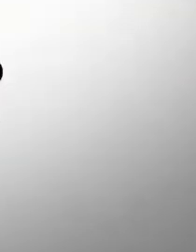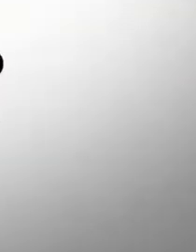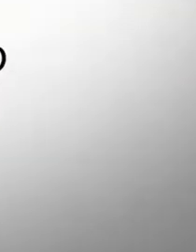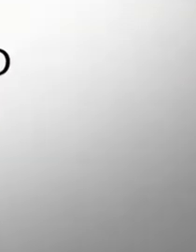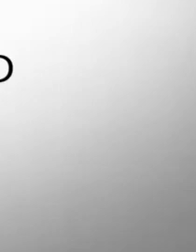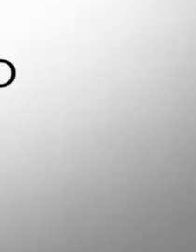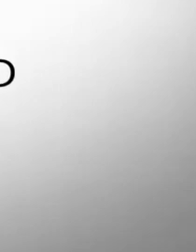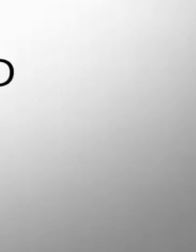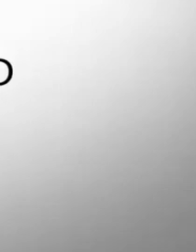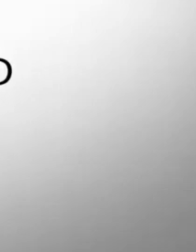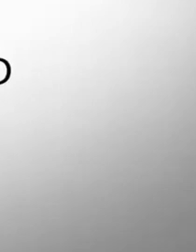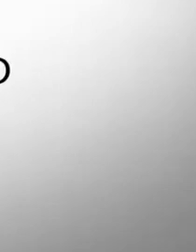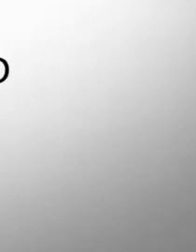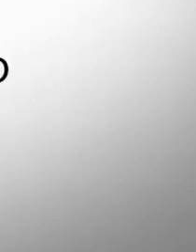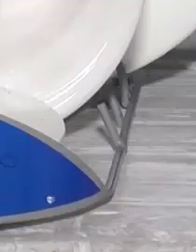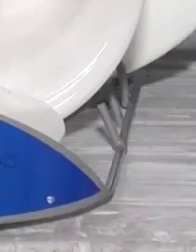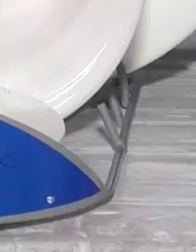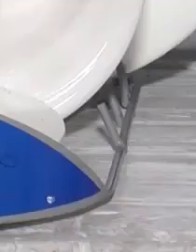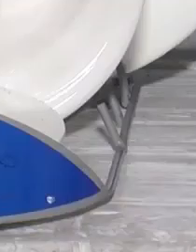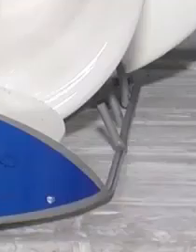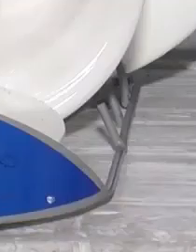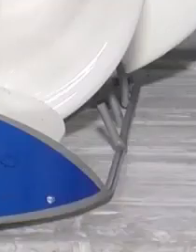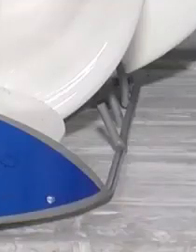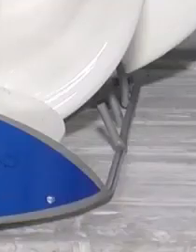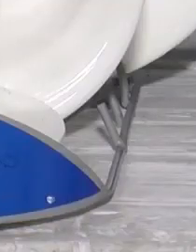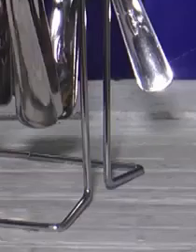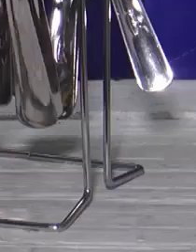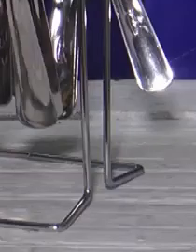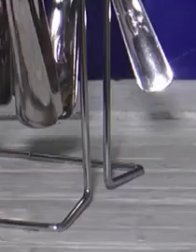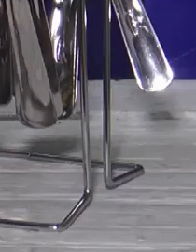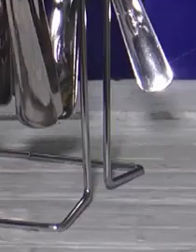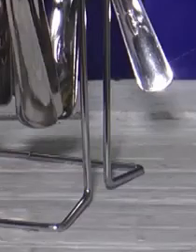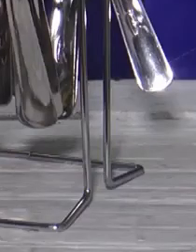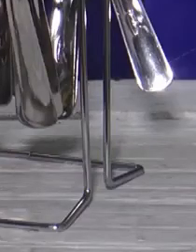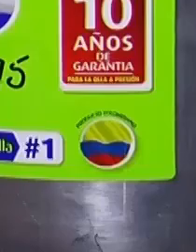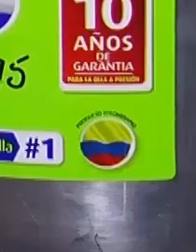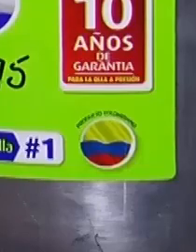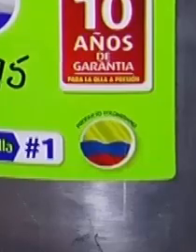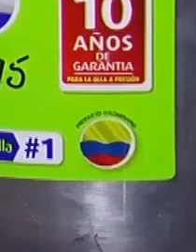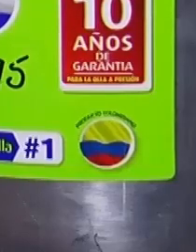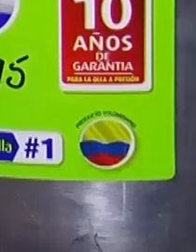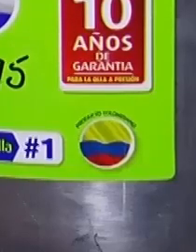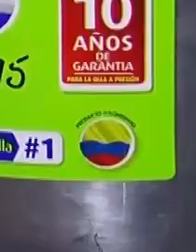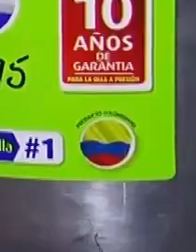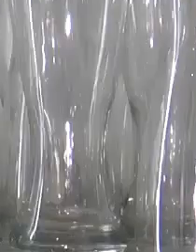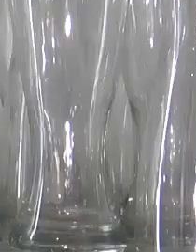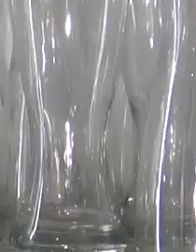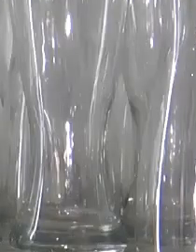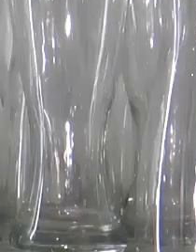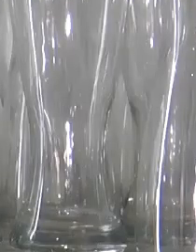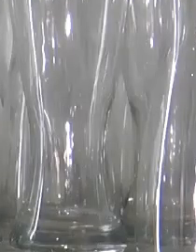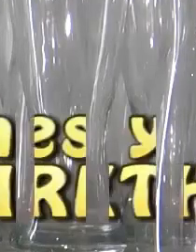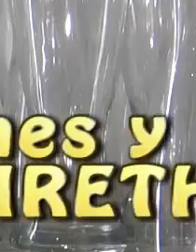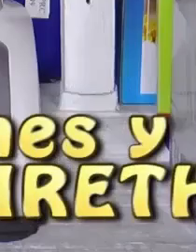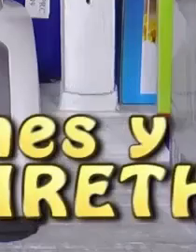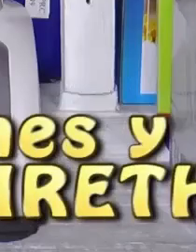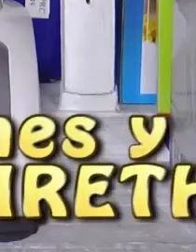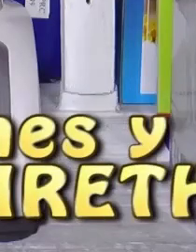Publicity. La evolución de la publicidad. Los utensilios para la cocina y el hogar los puedes encontrar a muy buen precio y calidad